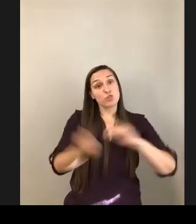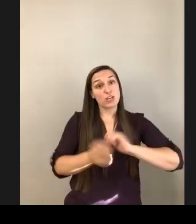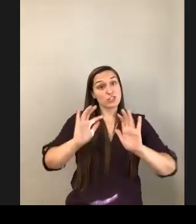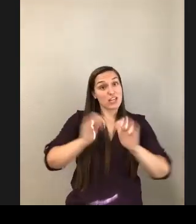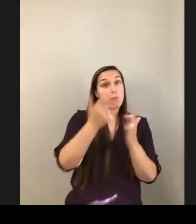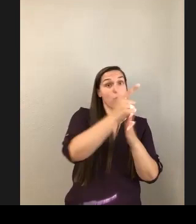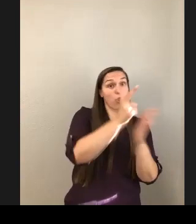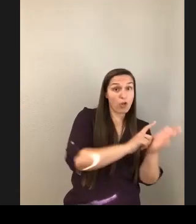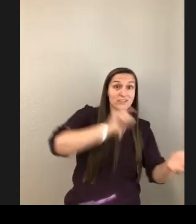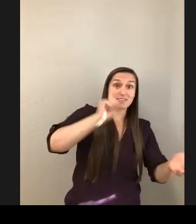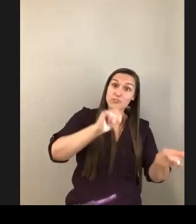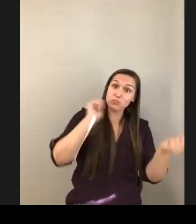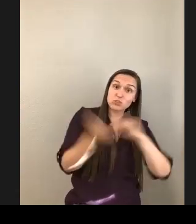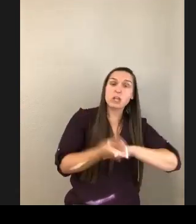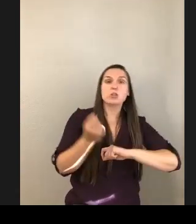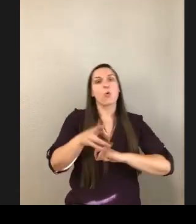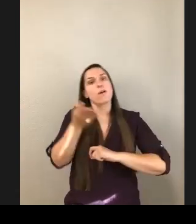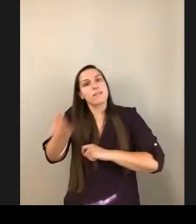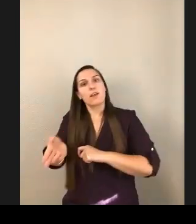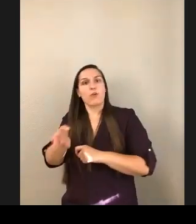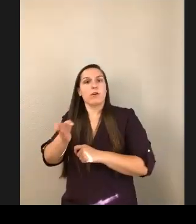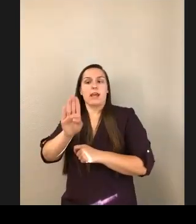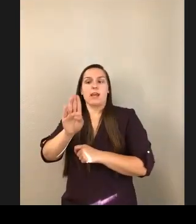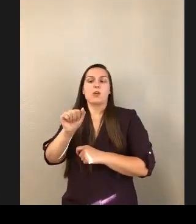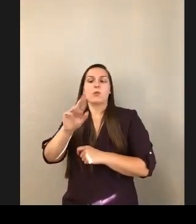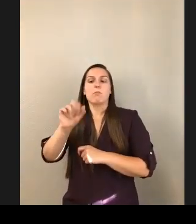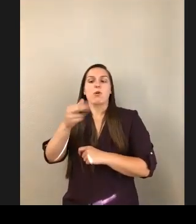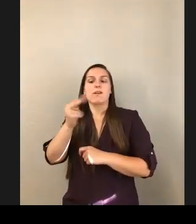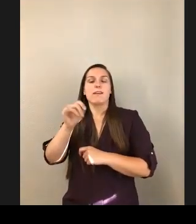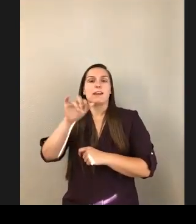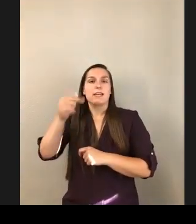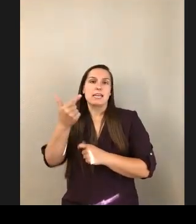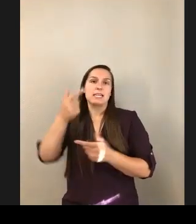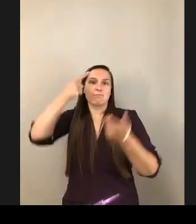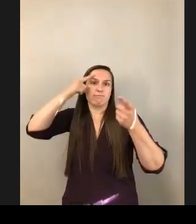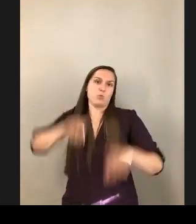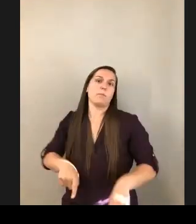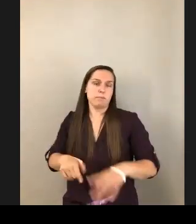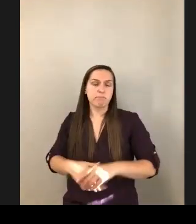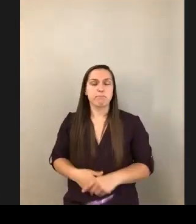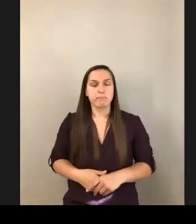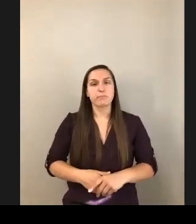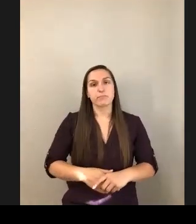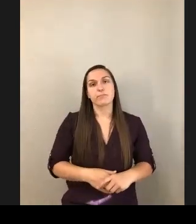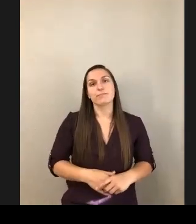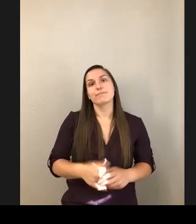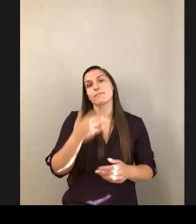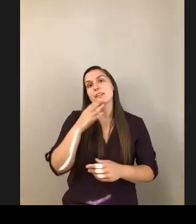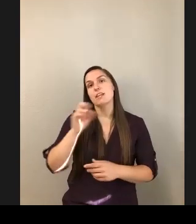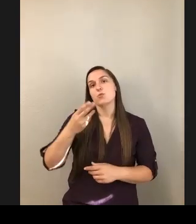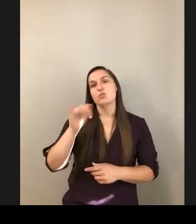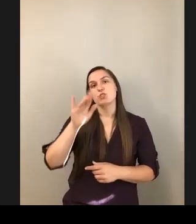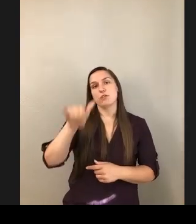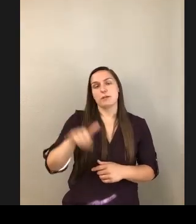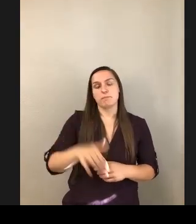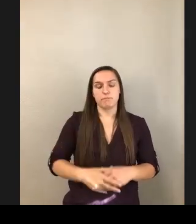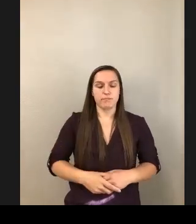lo van a cambiar en cuanto a la legislatura o el gobierno. Gracias, Sherry.